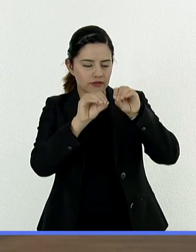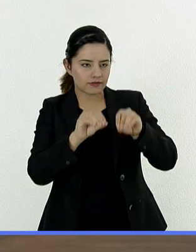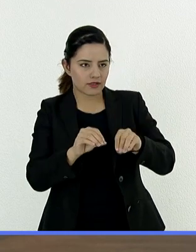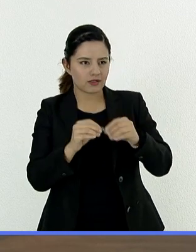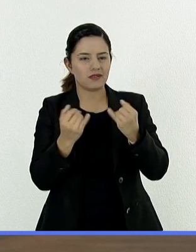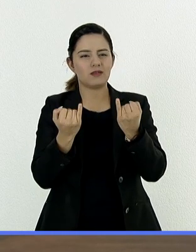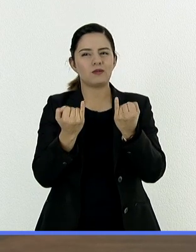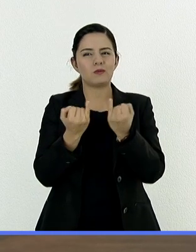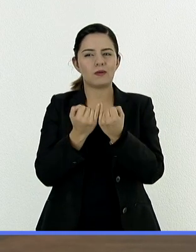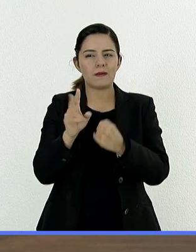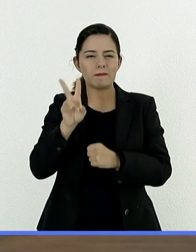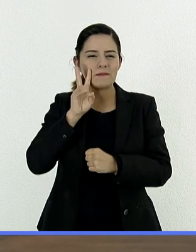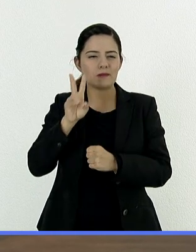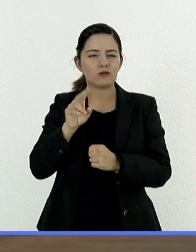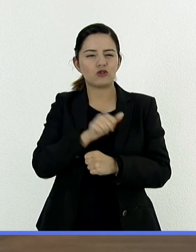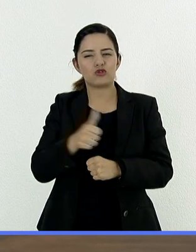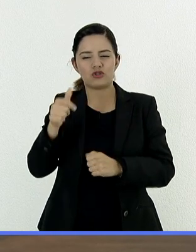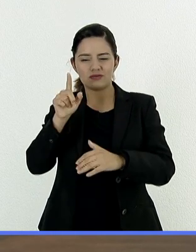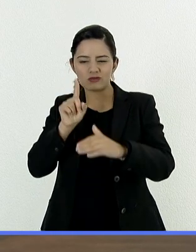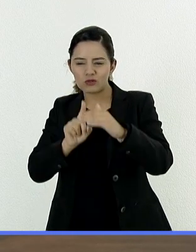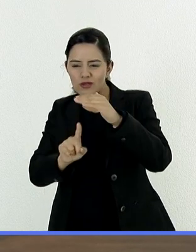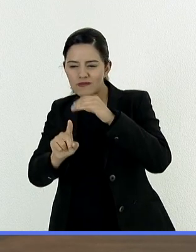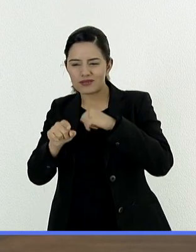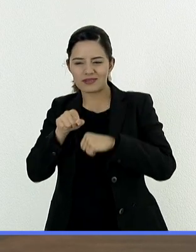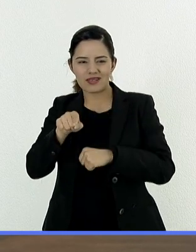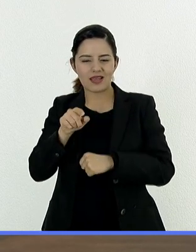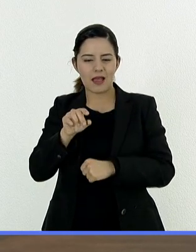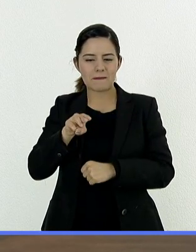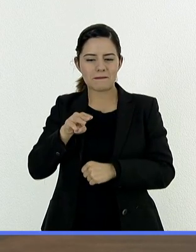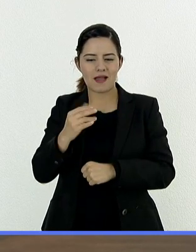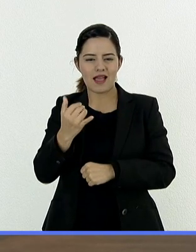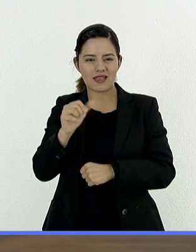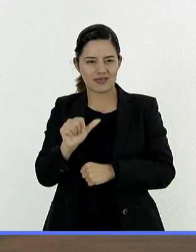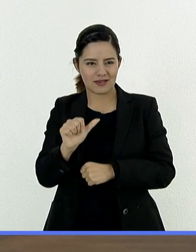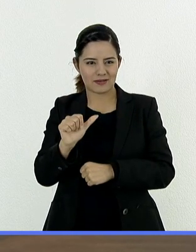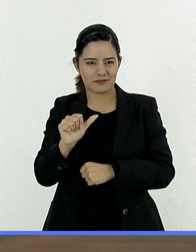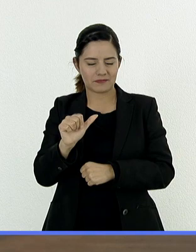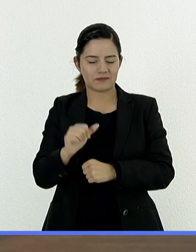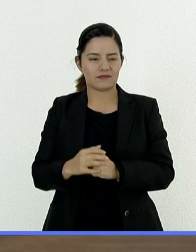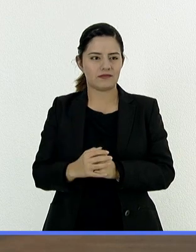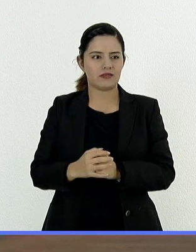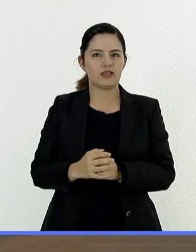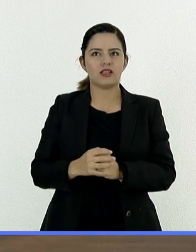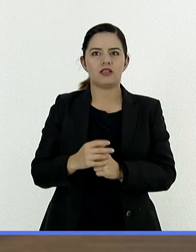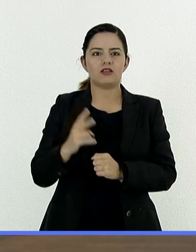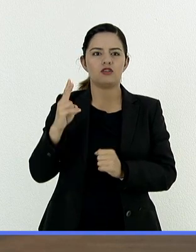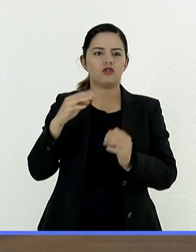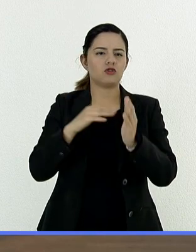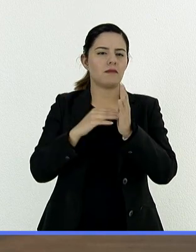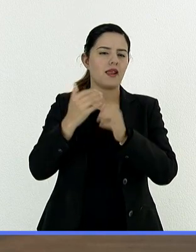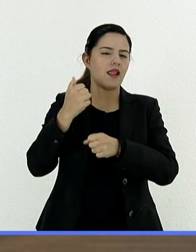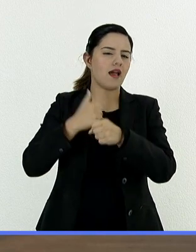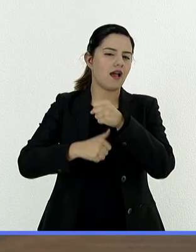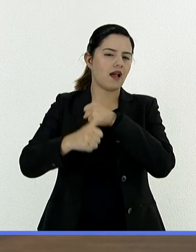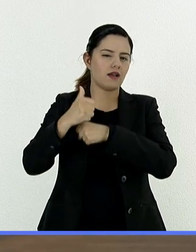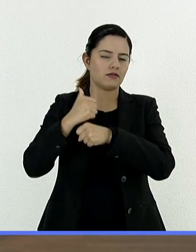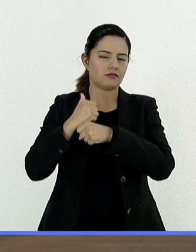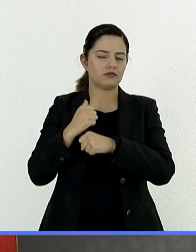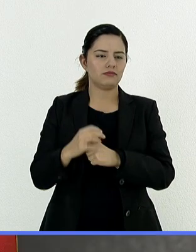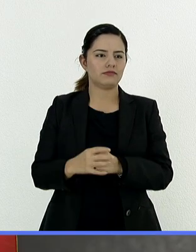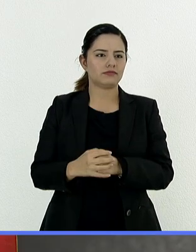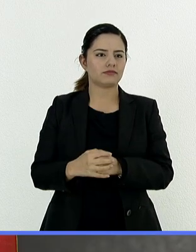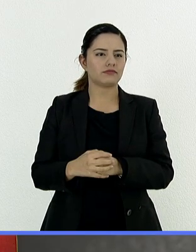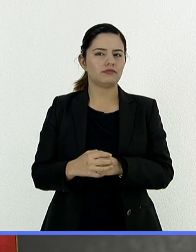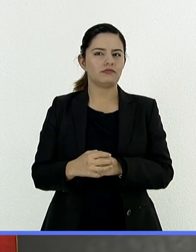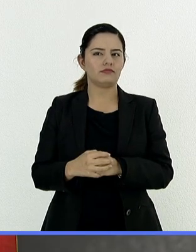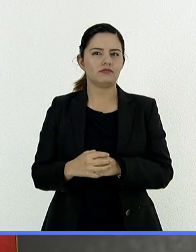maya en en Cuevas mayas específicamente del clásico hace dos mil años una